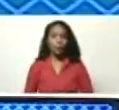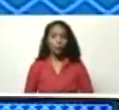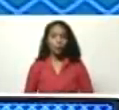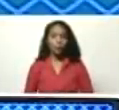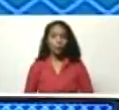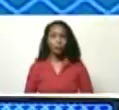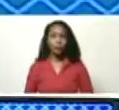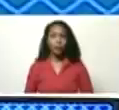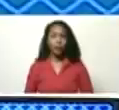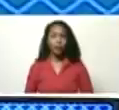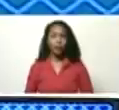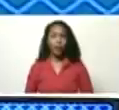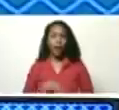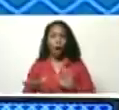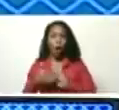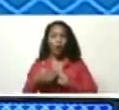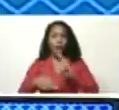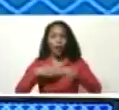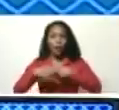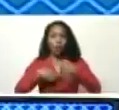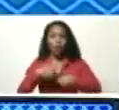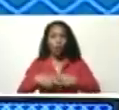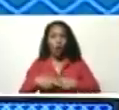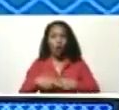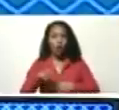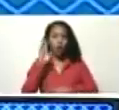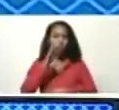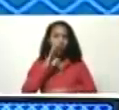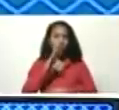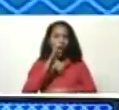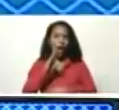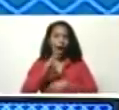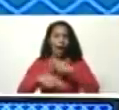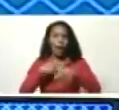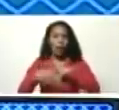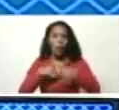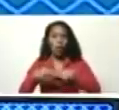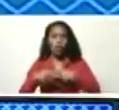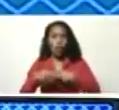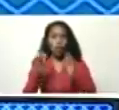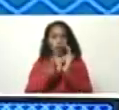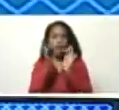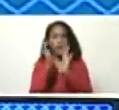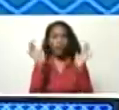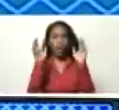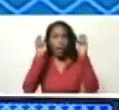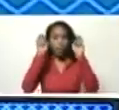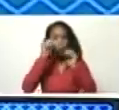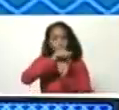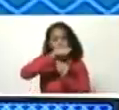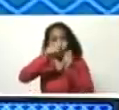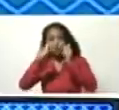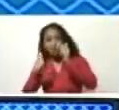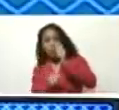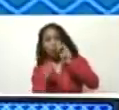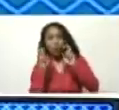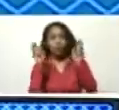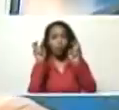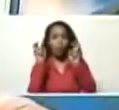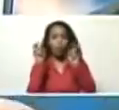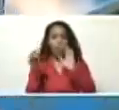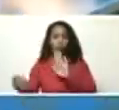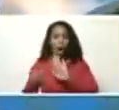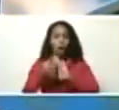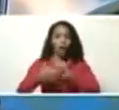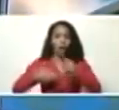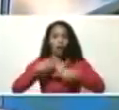De la contrarrevolución fascista a la revolución de abril, sería el subtítulo. De la